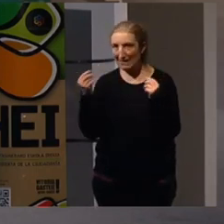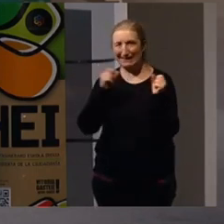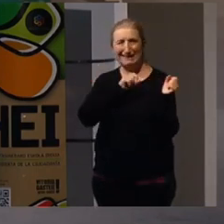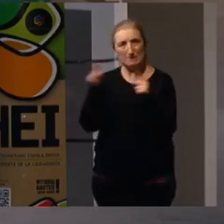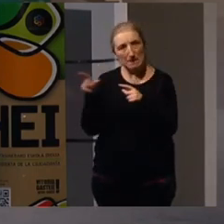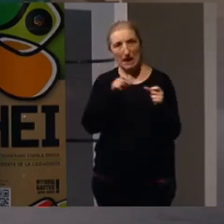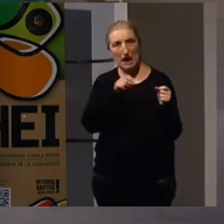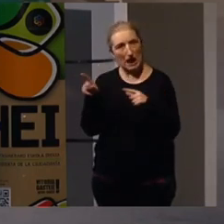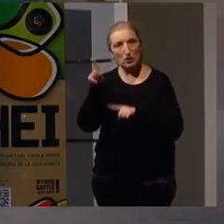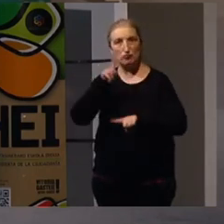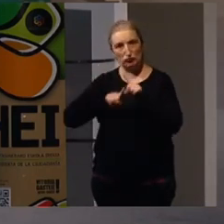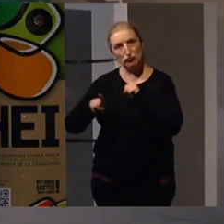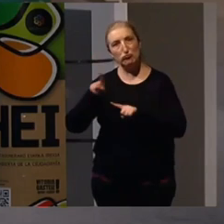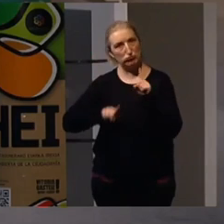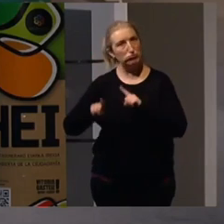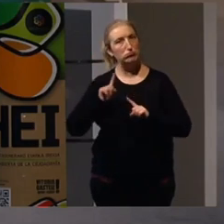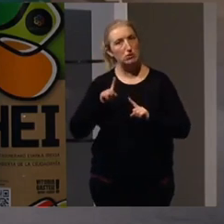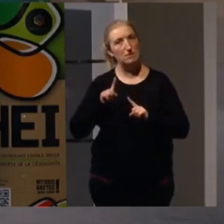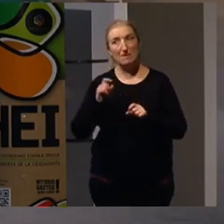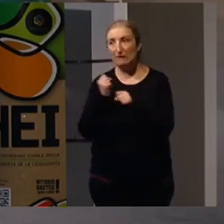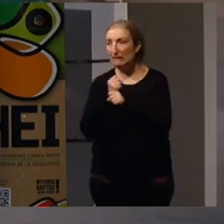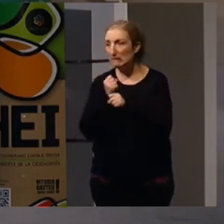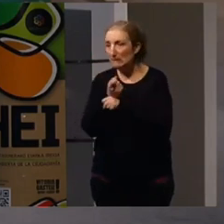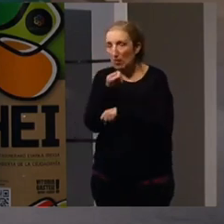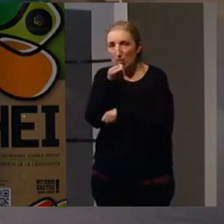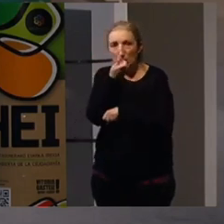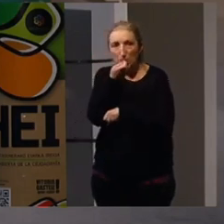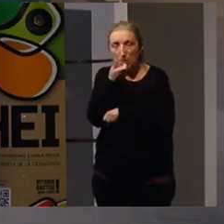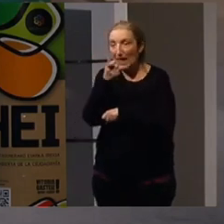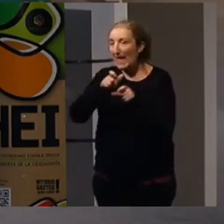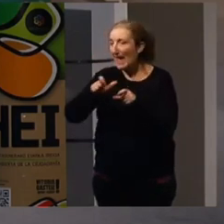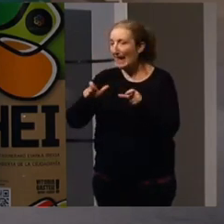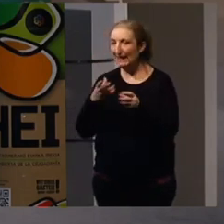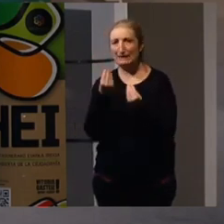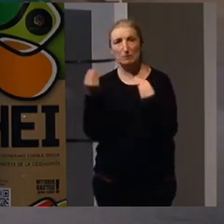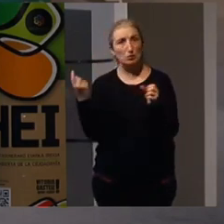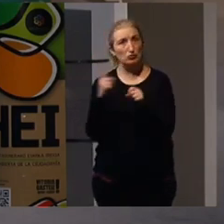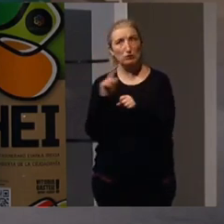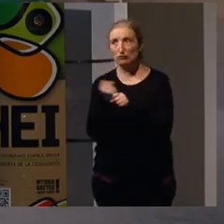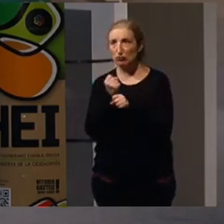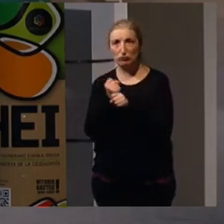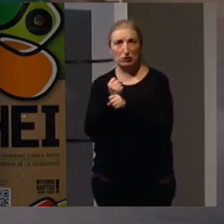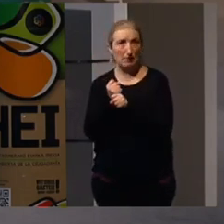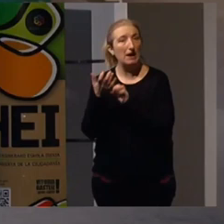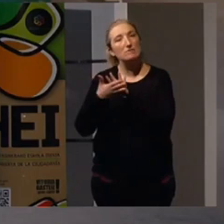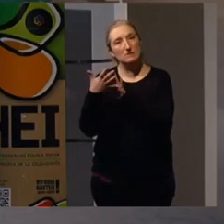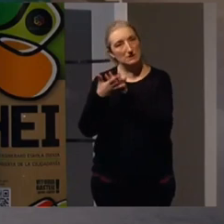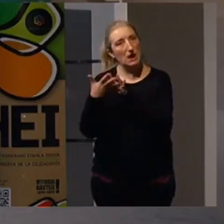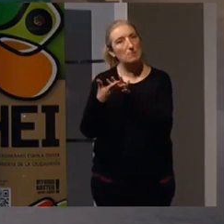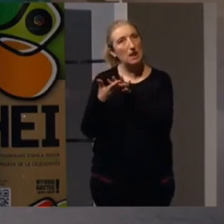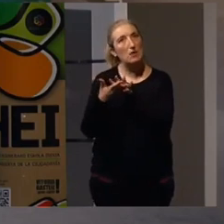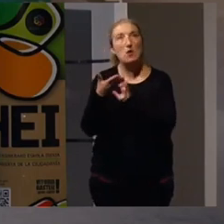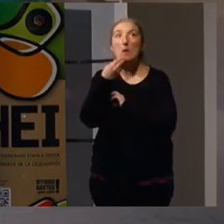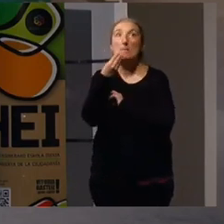inmigración y falta trabajo. Hay mucha gente que no trabaja. Aquí se ha hablado que era